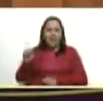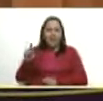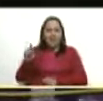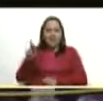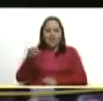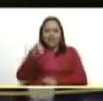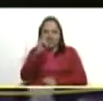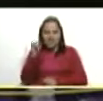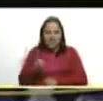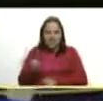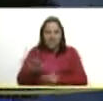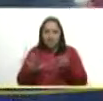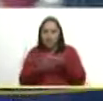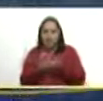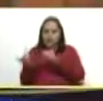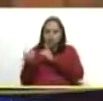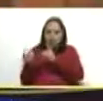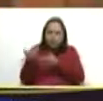para el debate